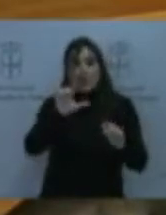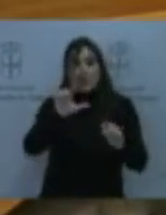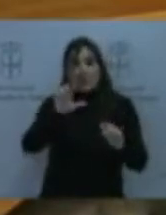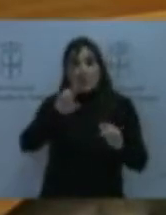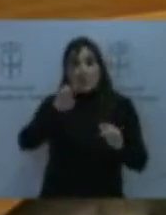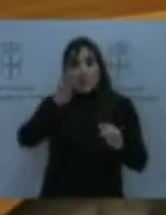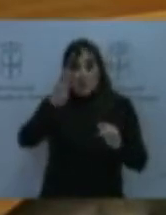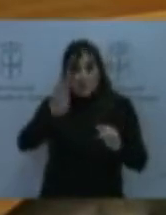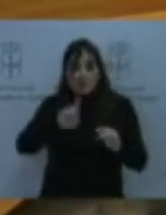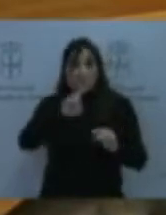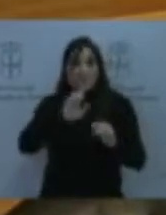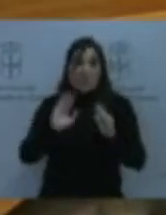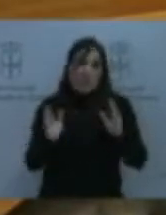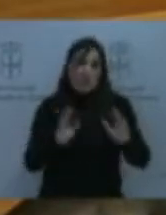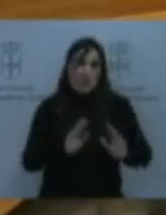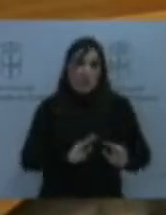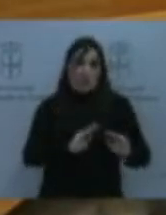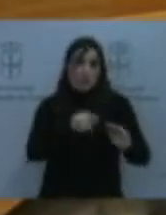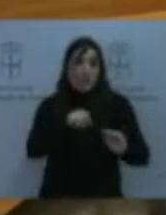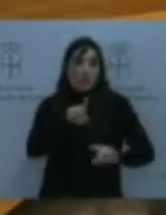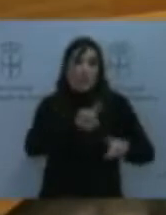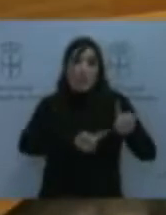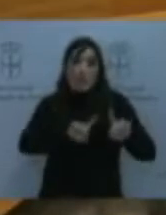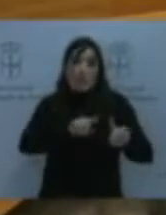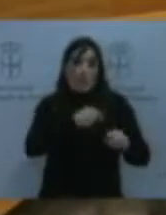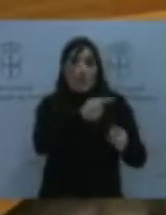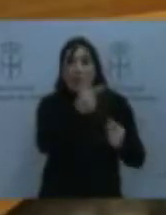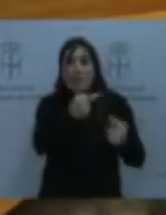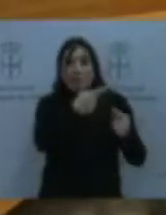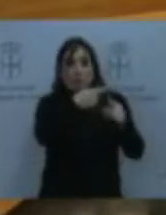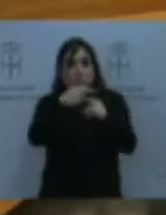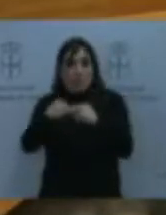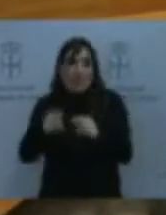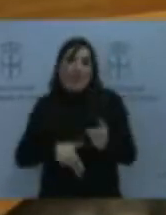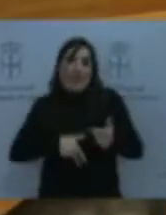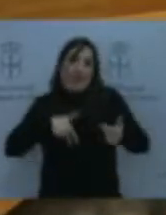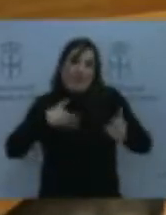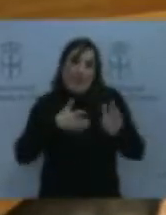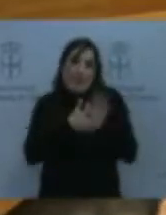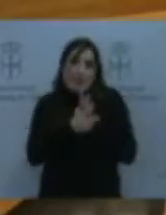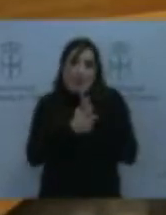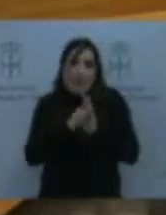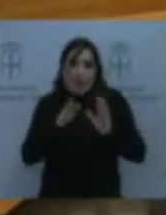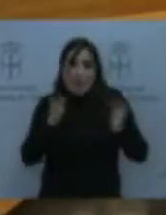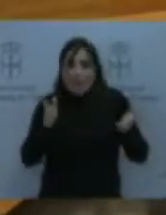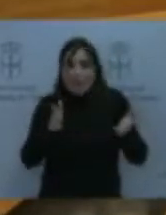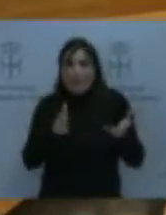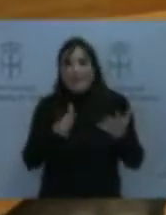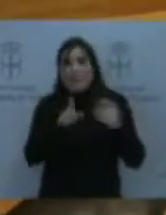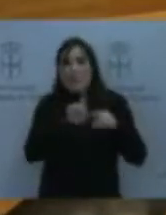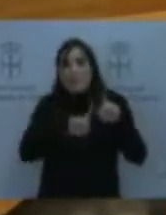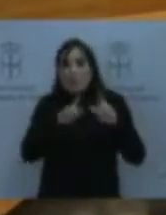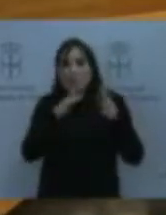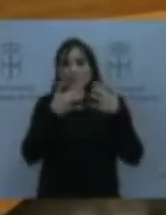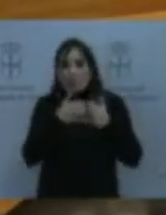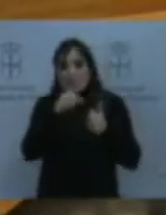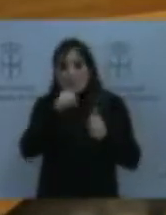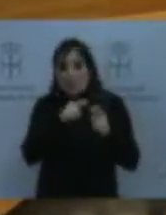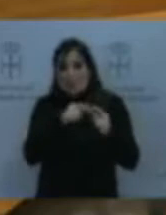problemática somera del conjunto de lo que son los problemas industriales y también las políticas industriales que